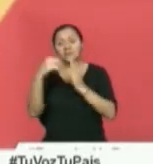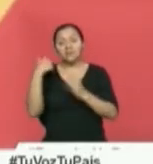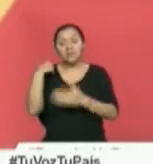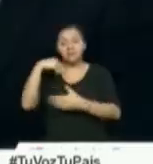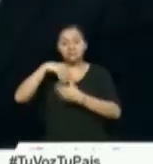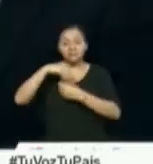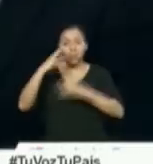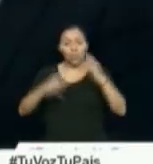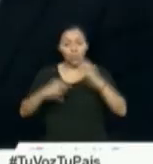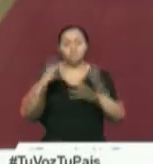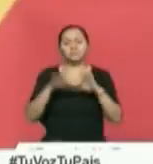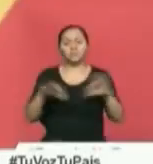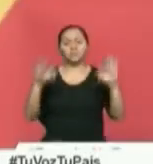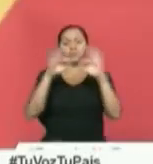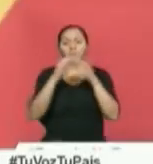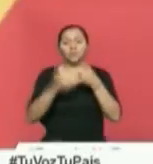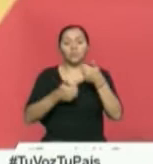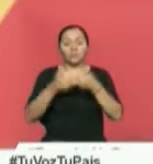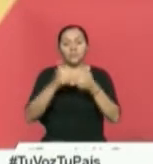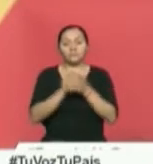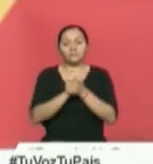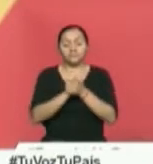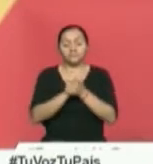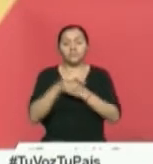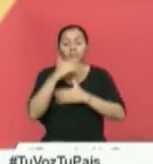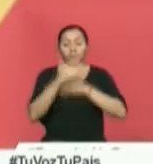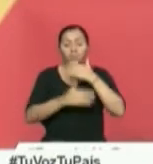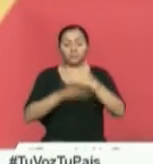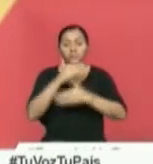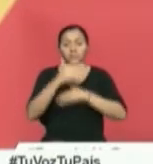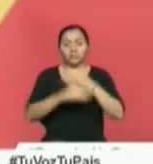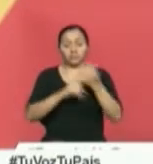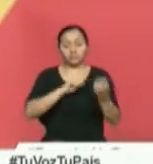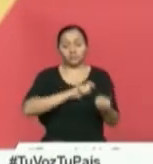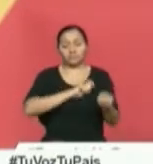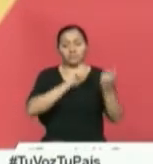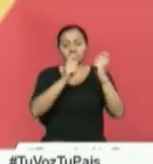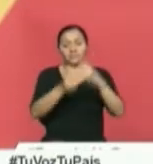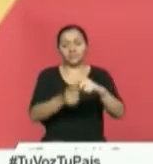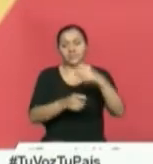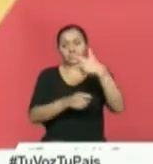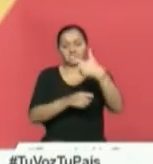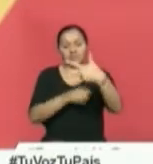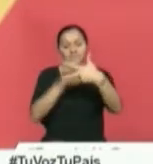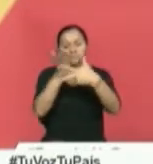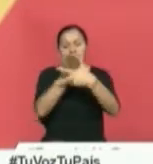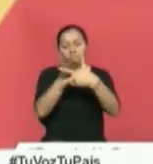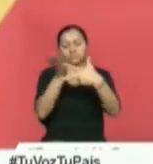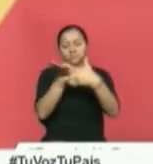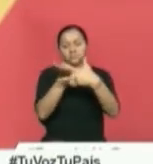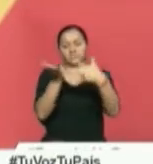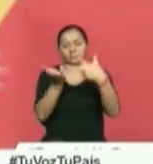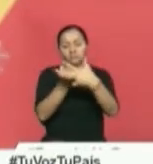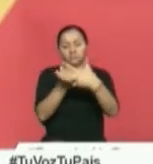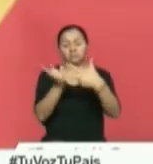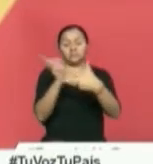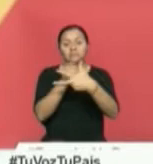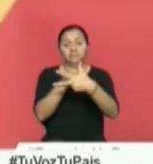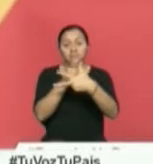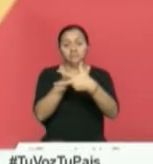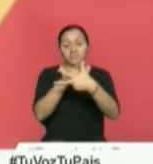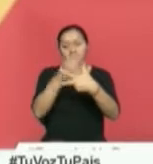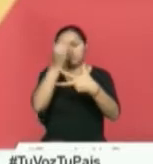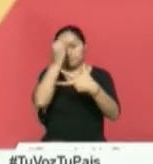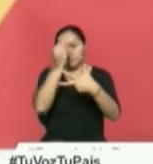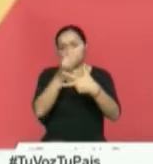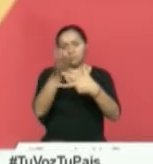información está recopilada también. El proceso de transición normalmente se divide en 3 etapas. La primera, que es el de generar la